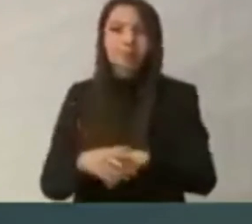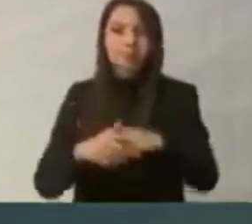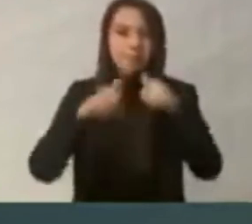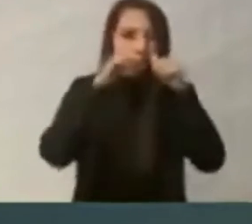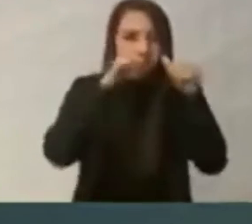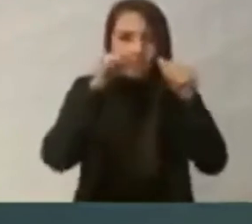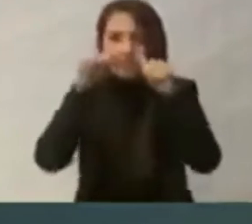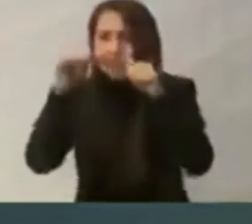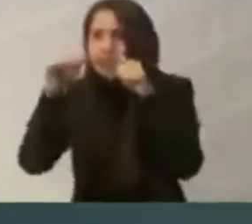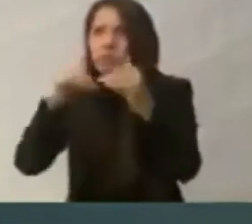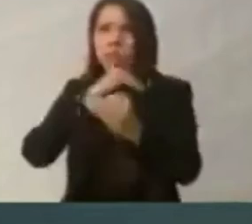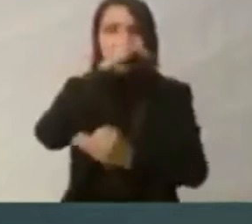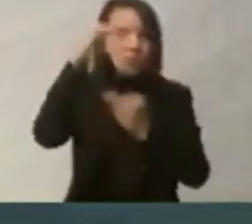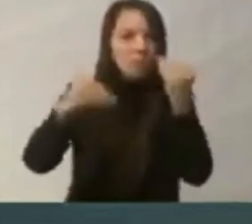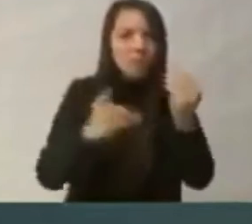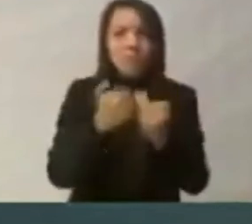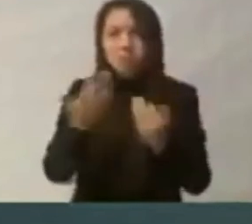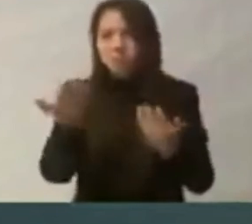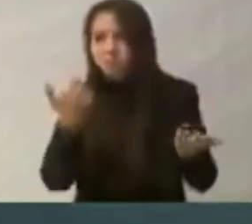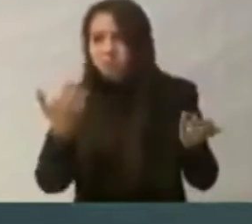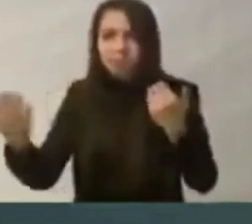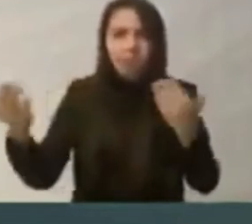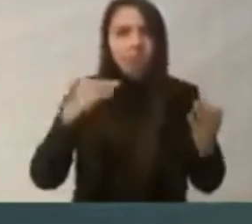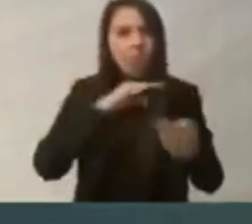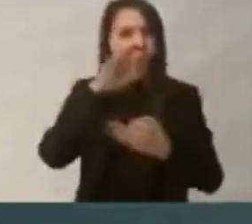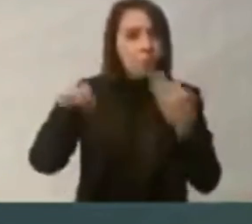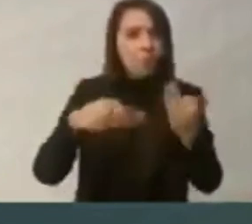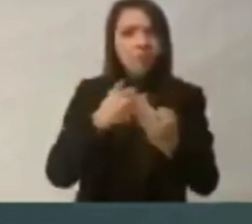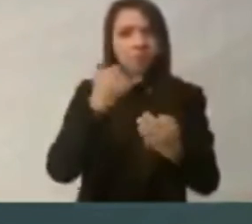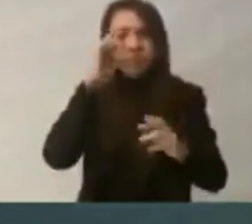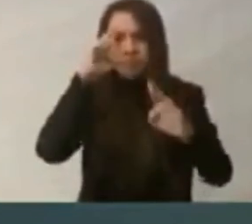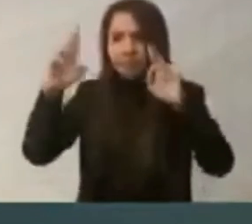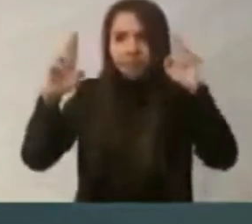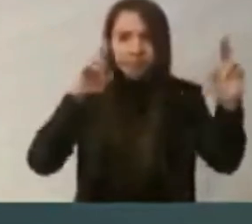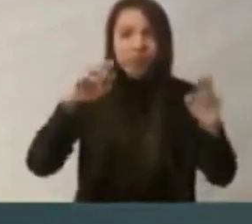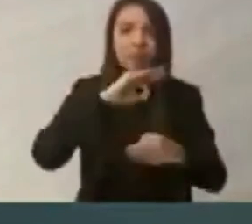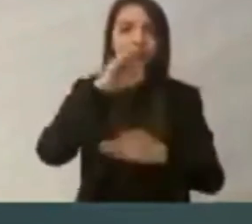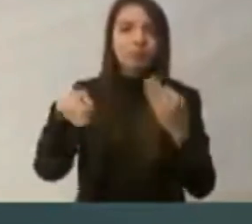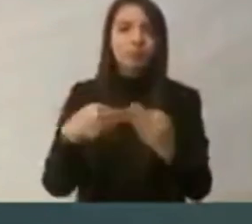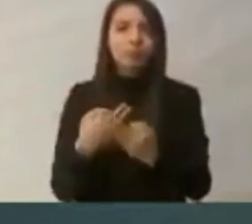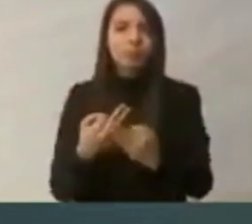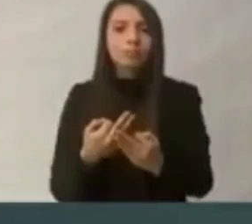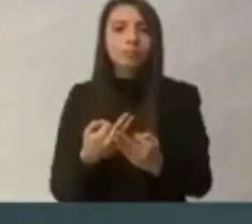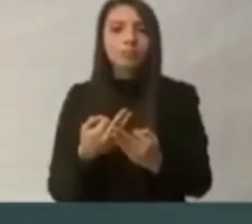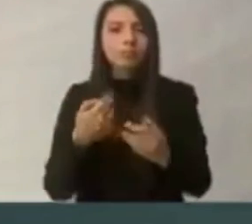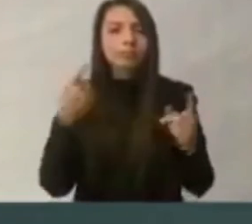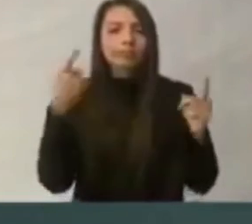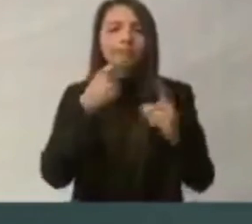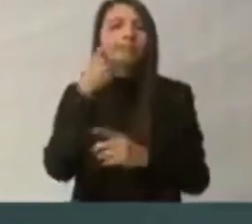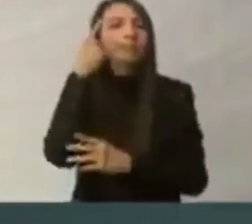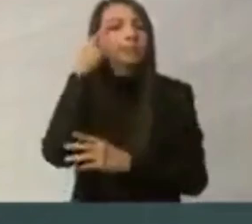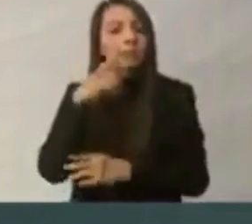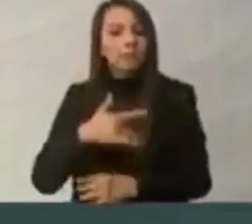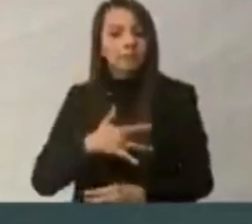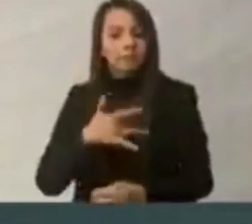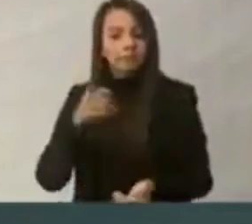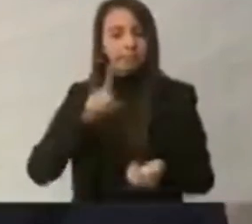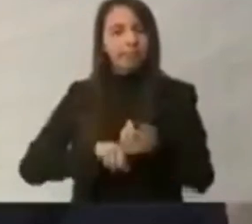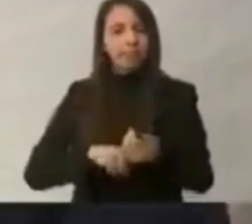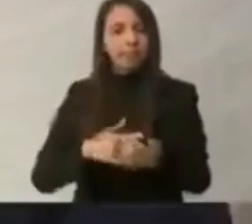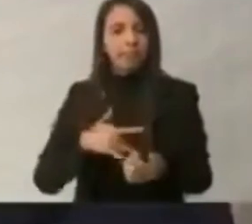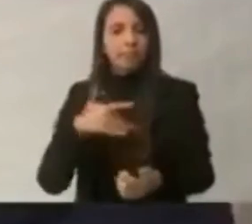todos, respetando a todos, y para sentirnos muy bien con nosotros mismos,